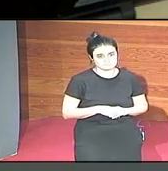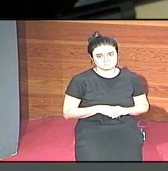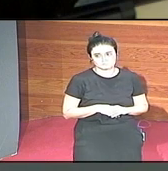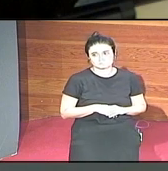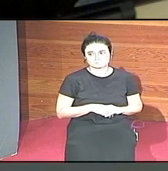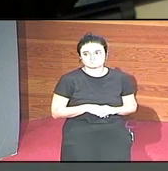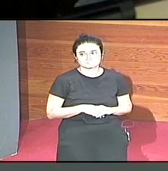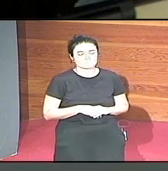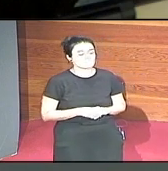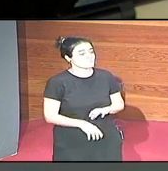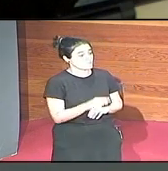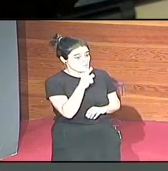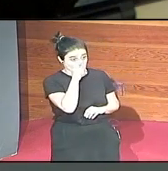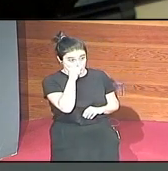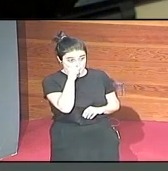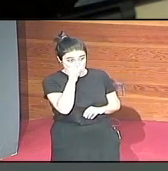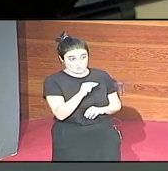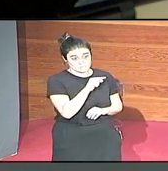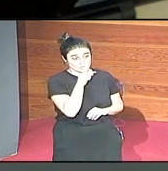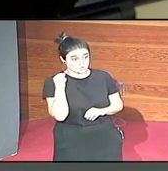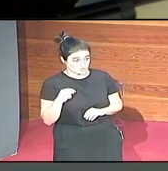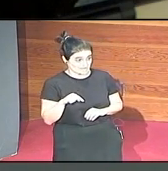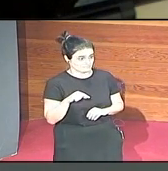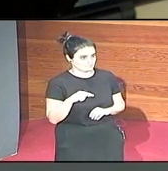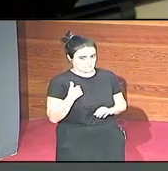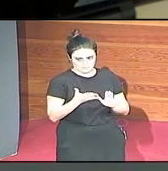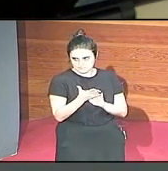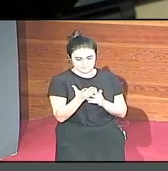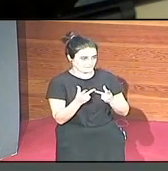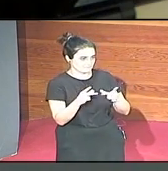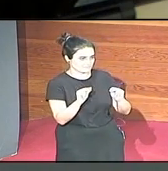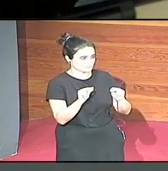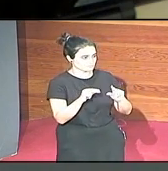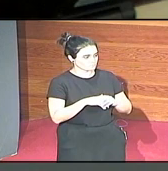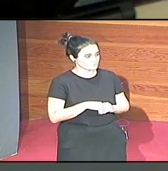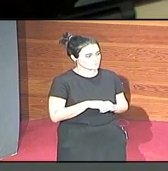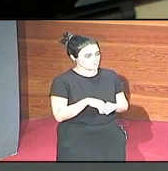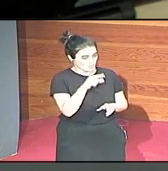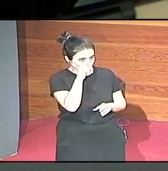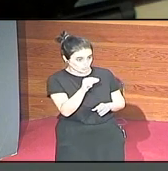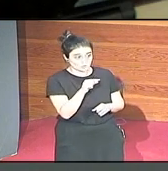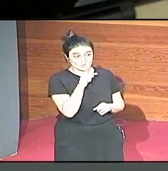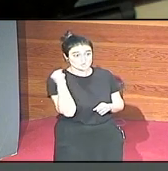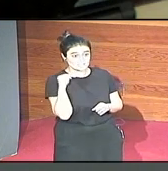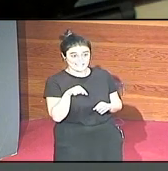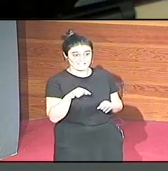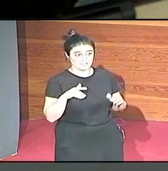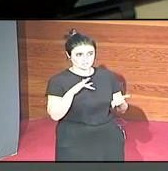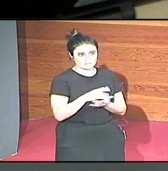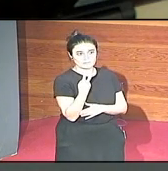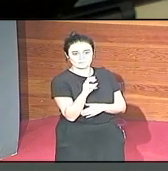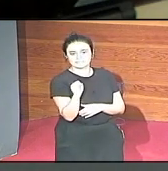La Rusia de Putin, y voy acabando, la Rusia de Putin lleva 20 años